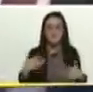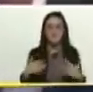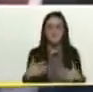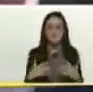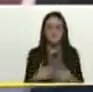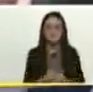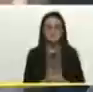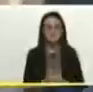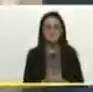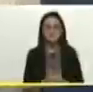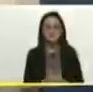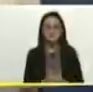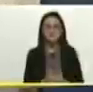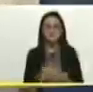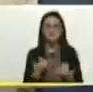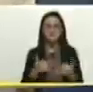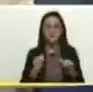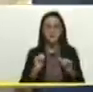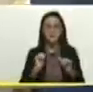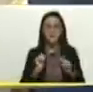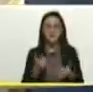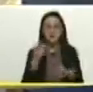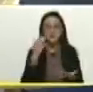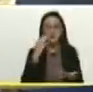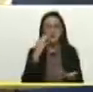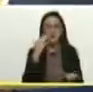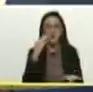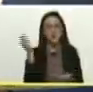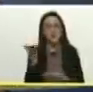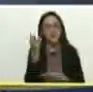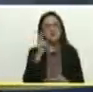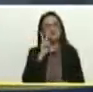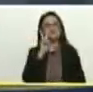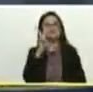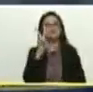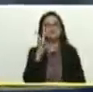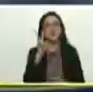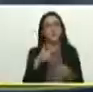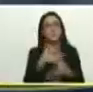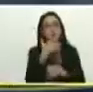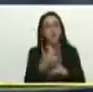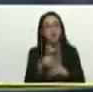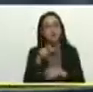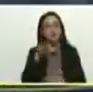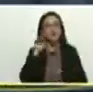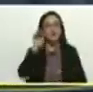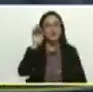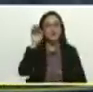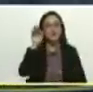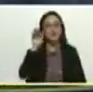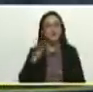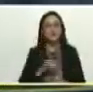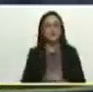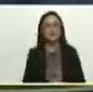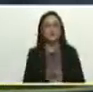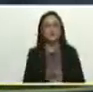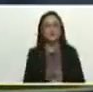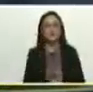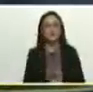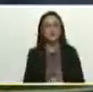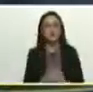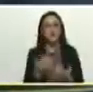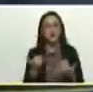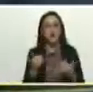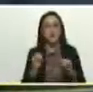que ya empezamos a levantar la vista de lo que son los proyectos de futuro, que ya empezamos